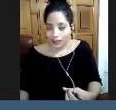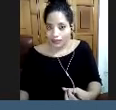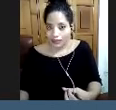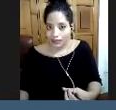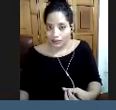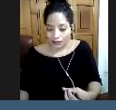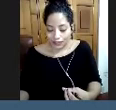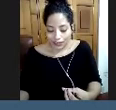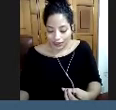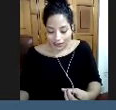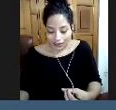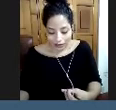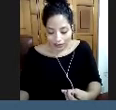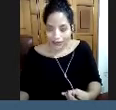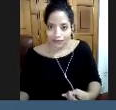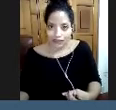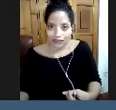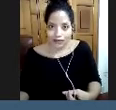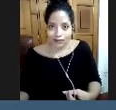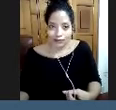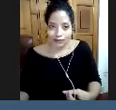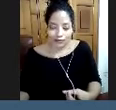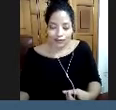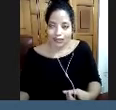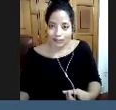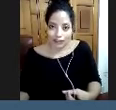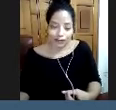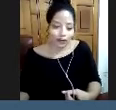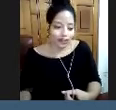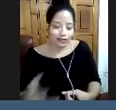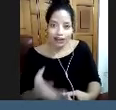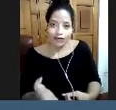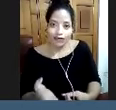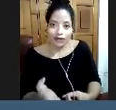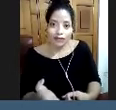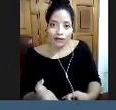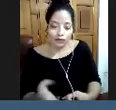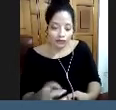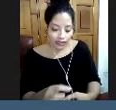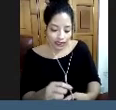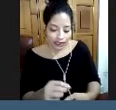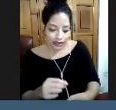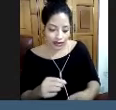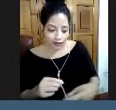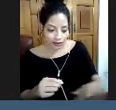Muchísimas gracias a todos y a todas realmente por sus reflexiones. Hay una